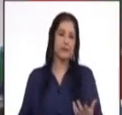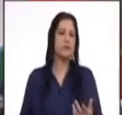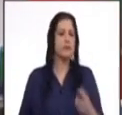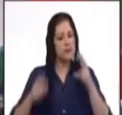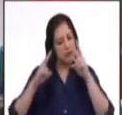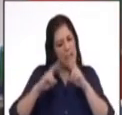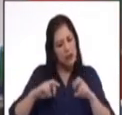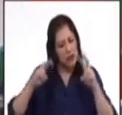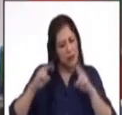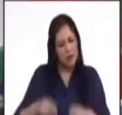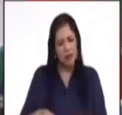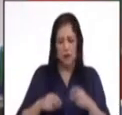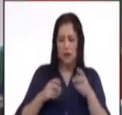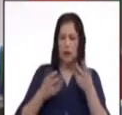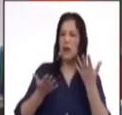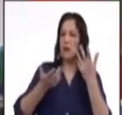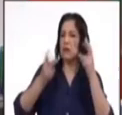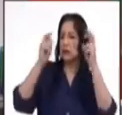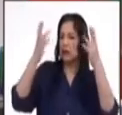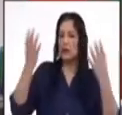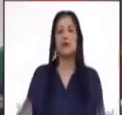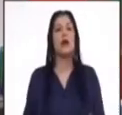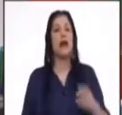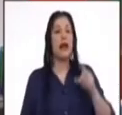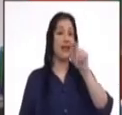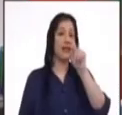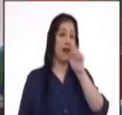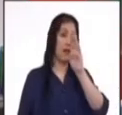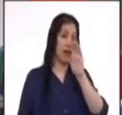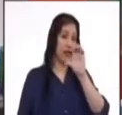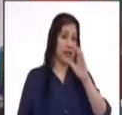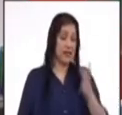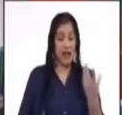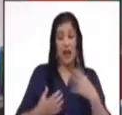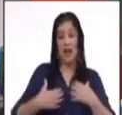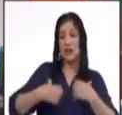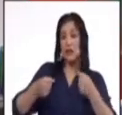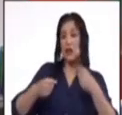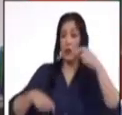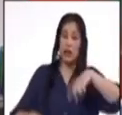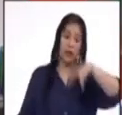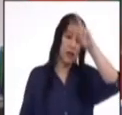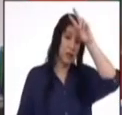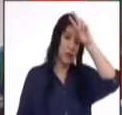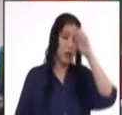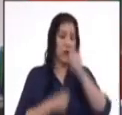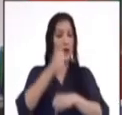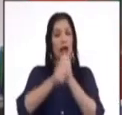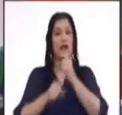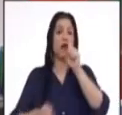Y revisando aquí la investigación titulada La tuberculosis en la historia de la salud pública peruana